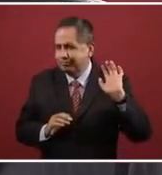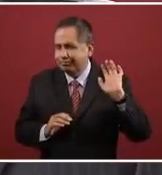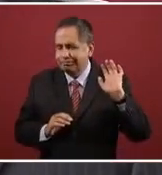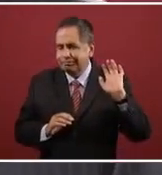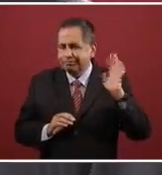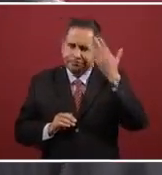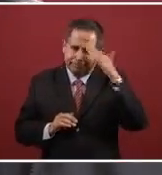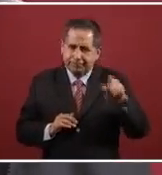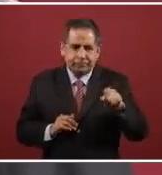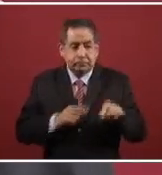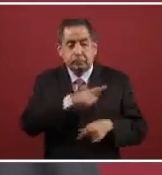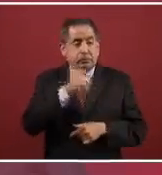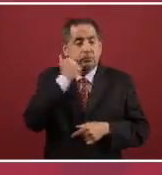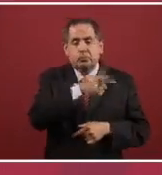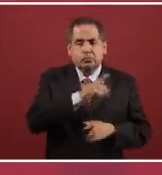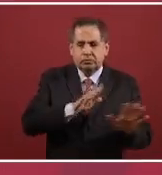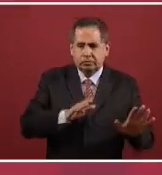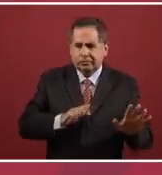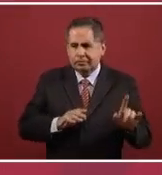que no quiere él porque